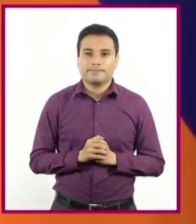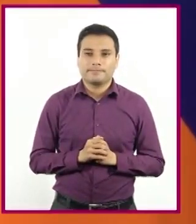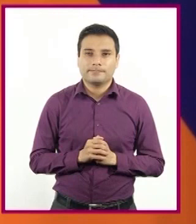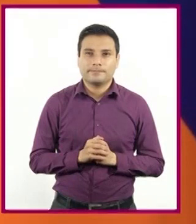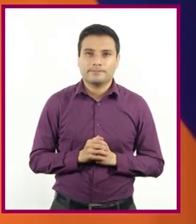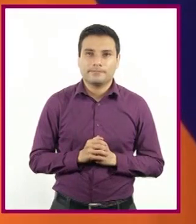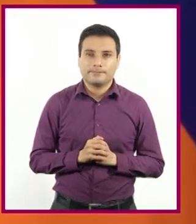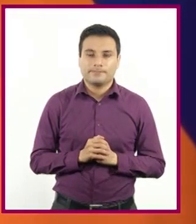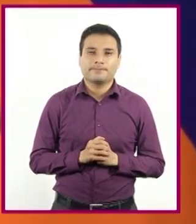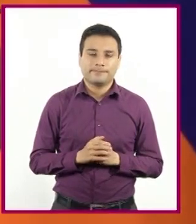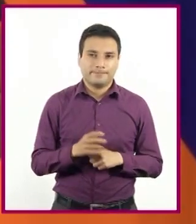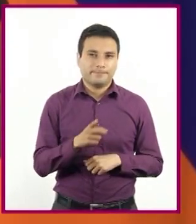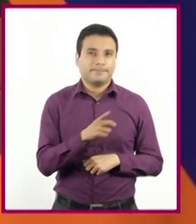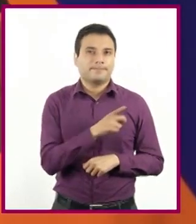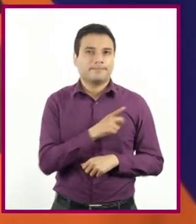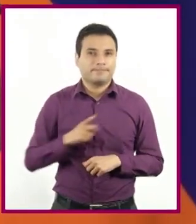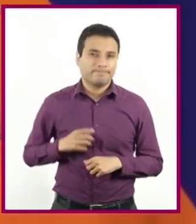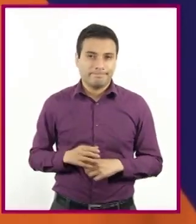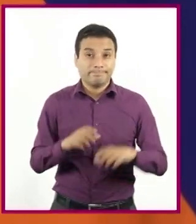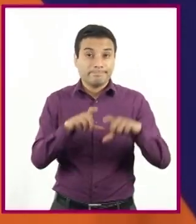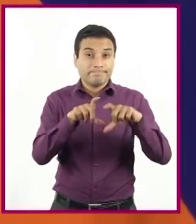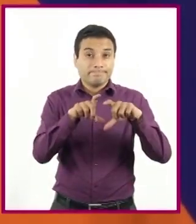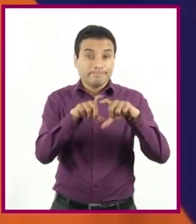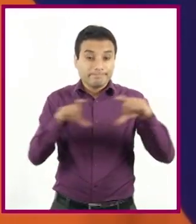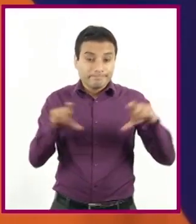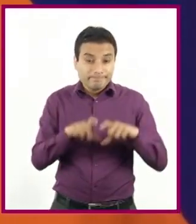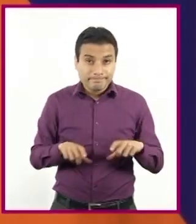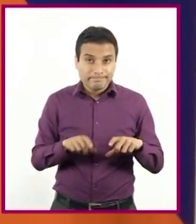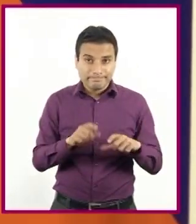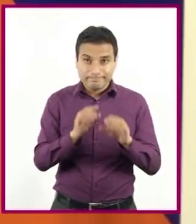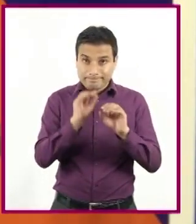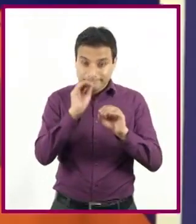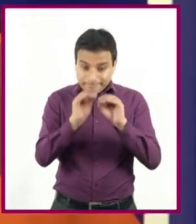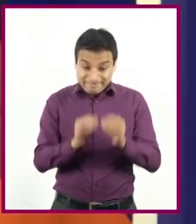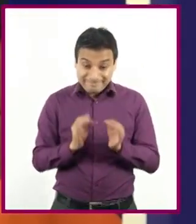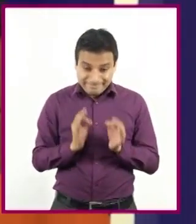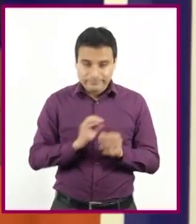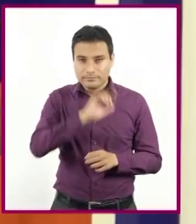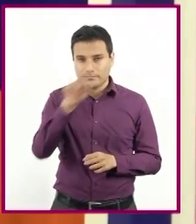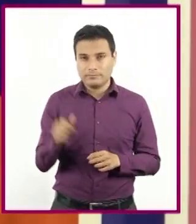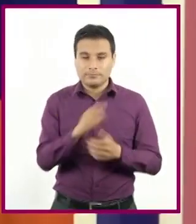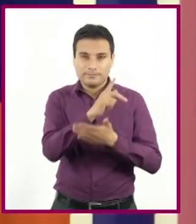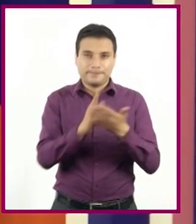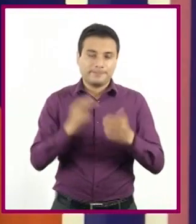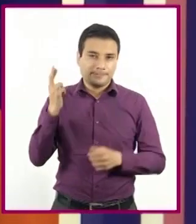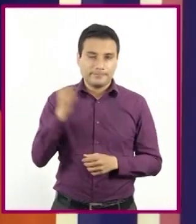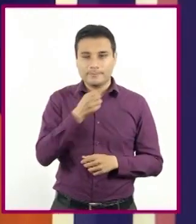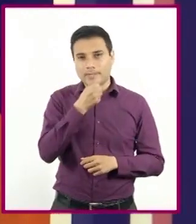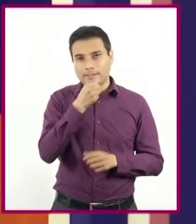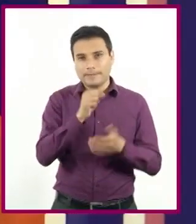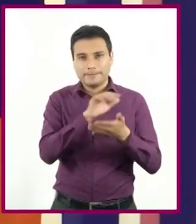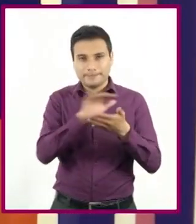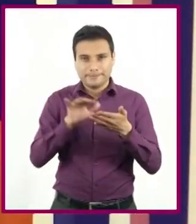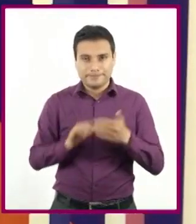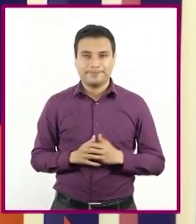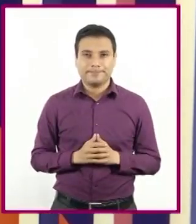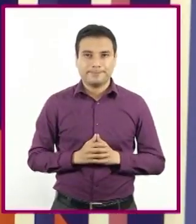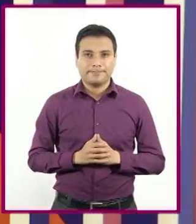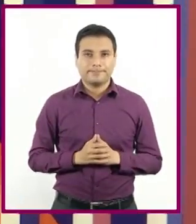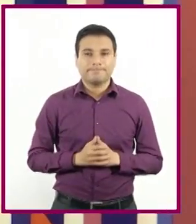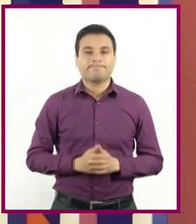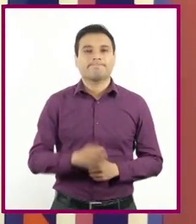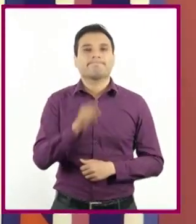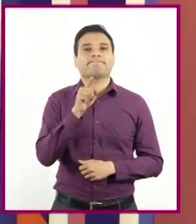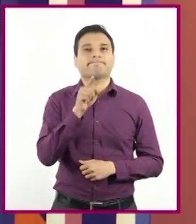se leerán durante el programa. De ese modo, ustedes lograrán establecer el orden